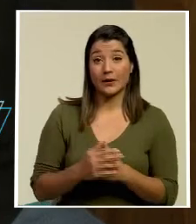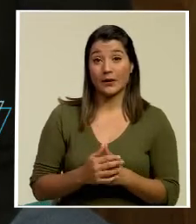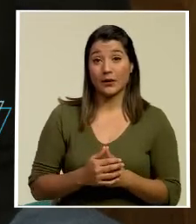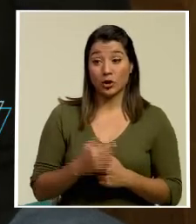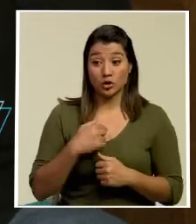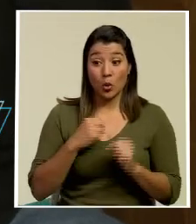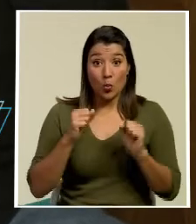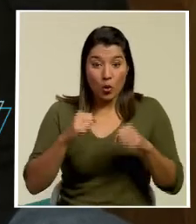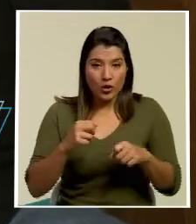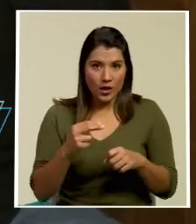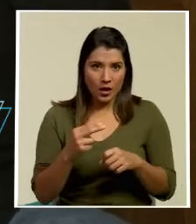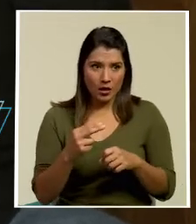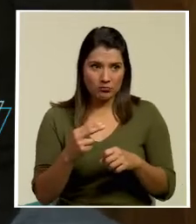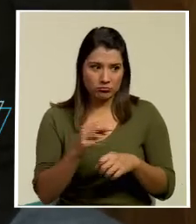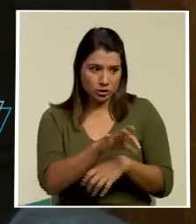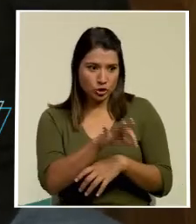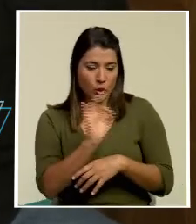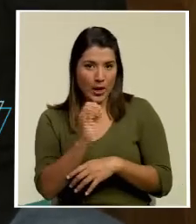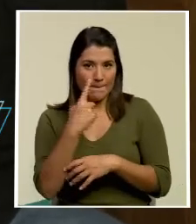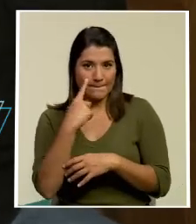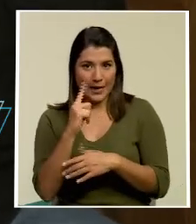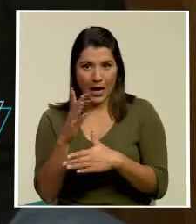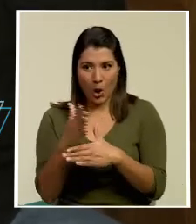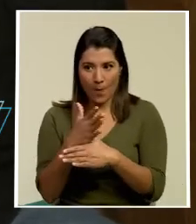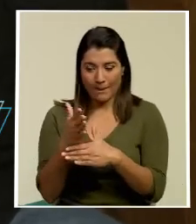para compartir, ¿no?